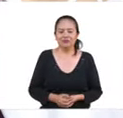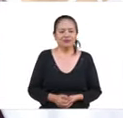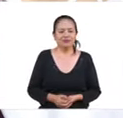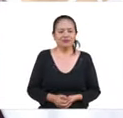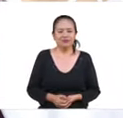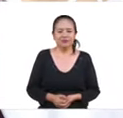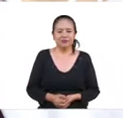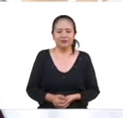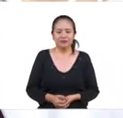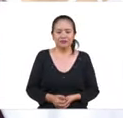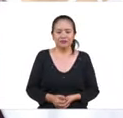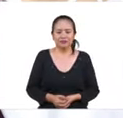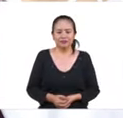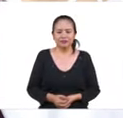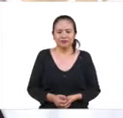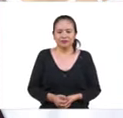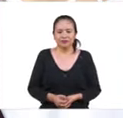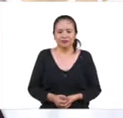Okay.